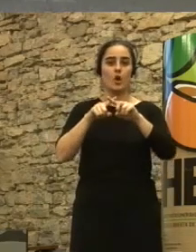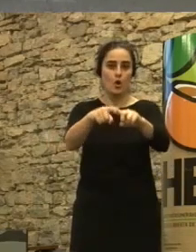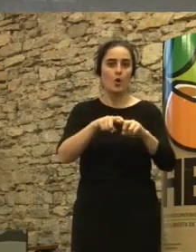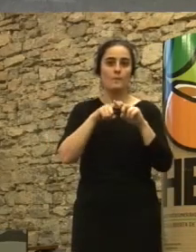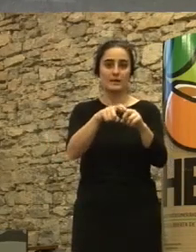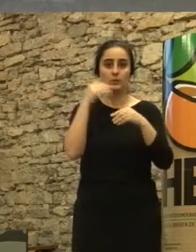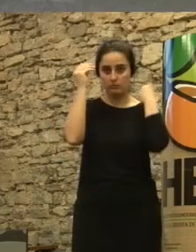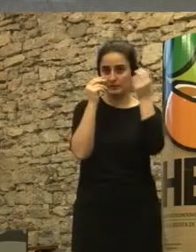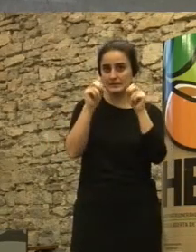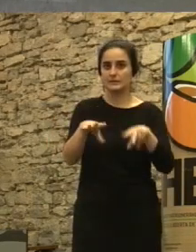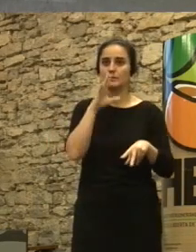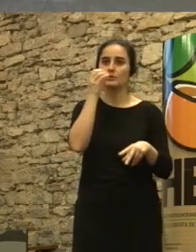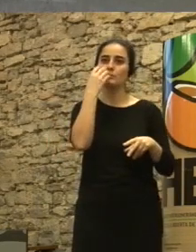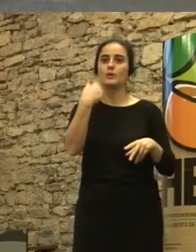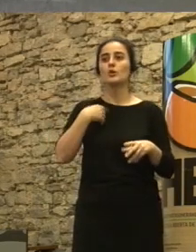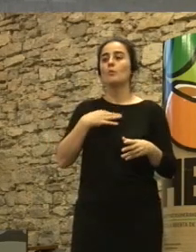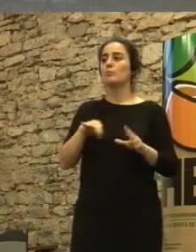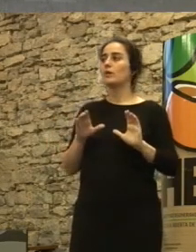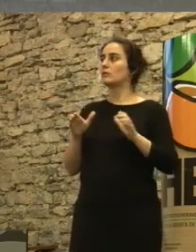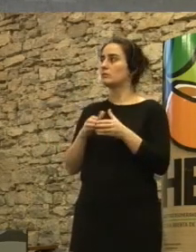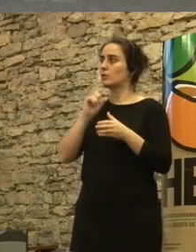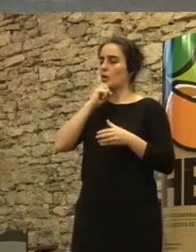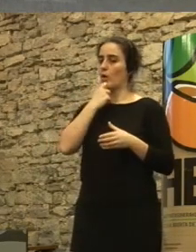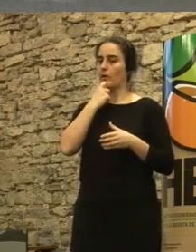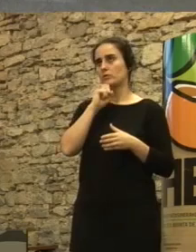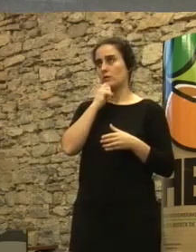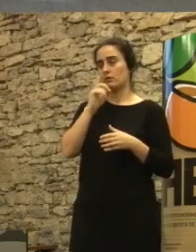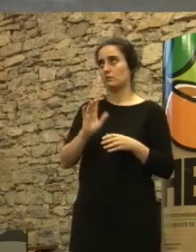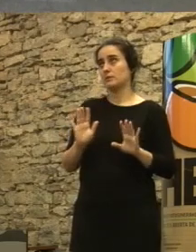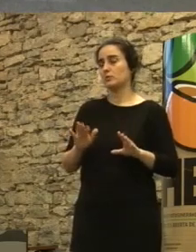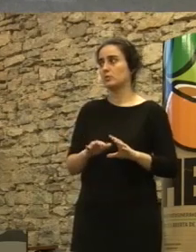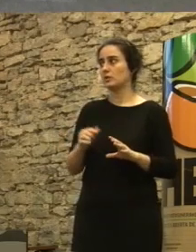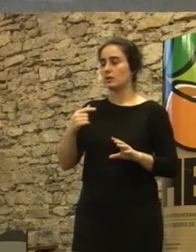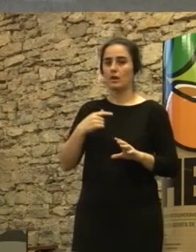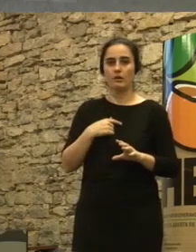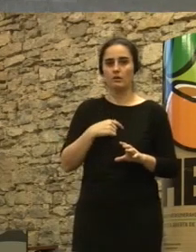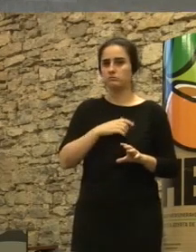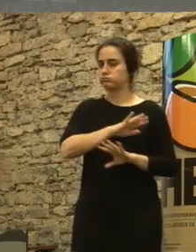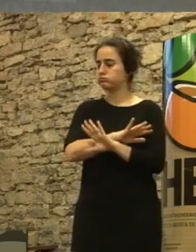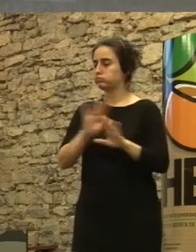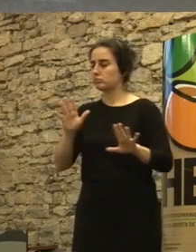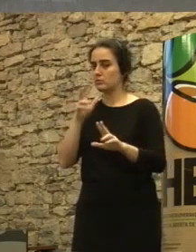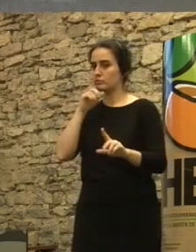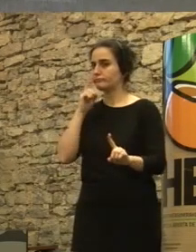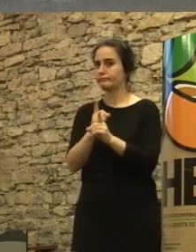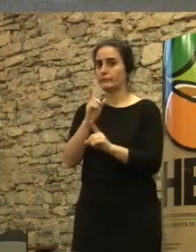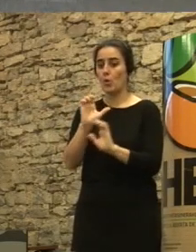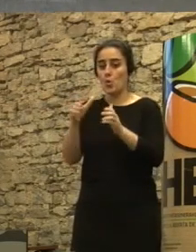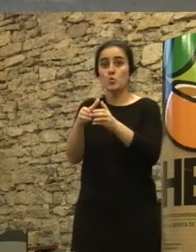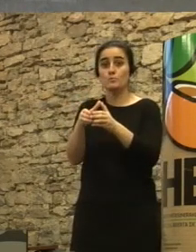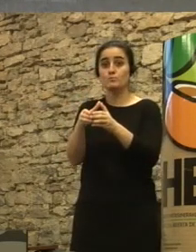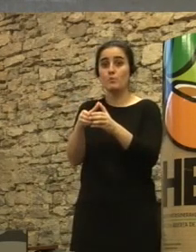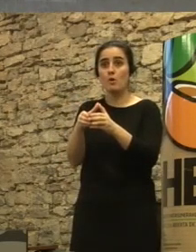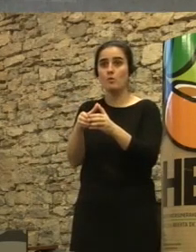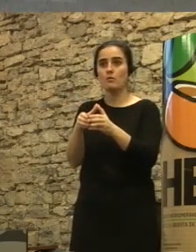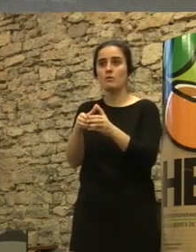porque está muy bien y muy legítimo que yo odie, Dios mío, esa palabra no, pero que yo deteste o que yo no pueda con determinado grupo, pero,